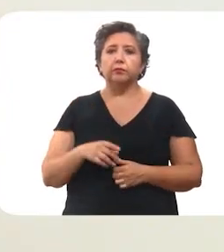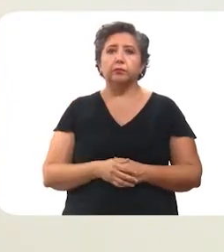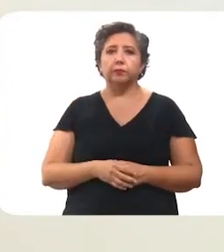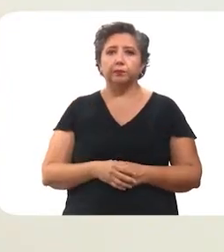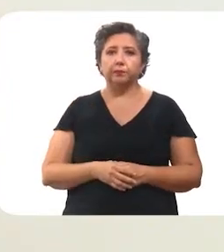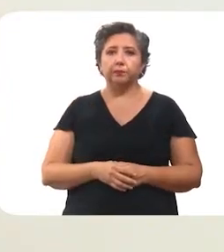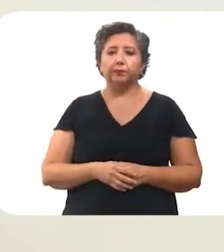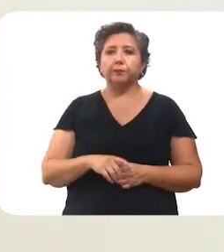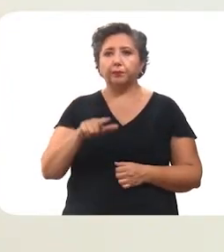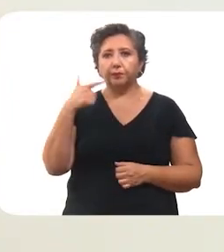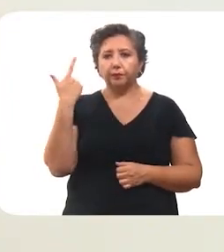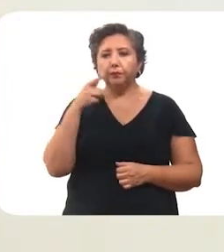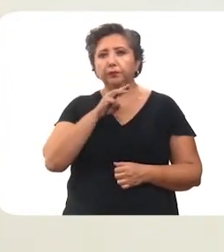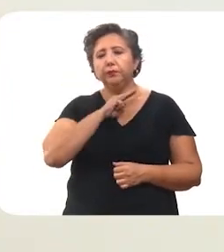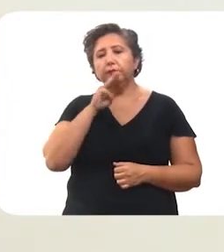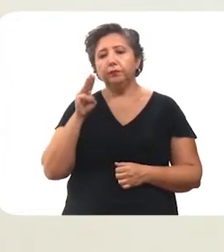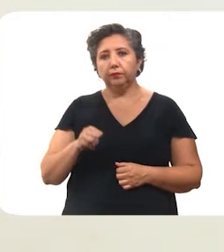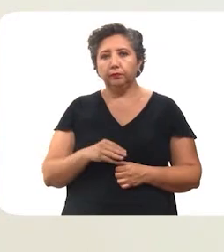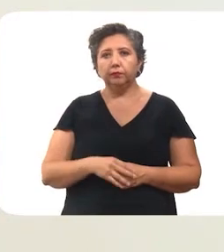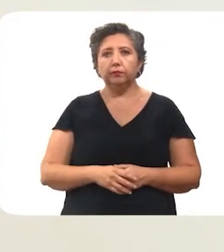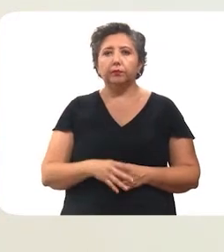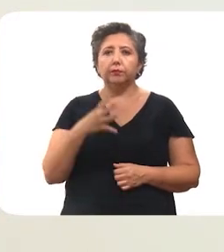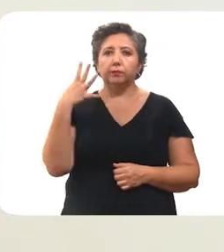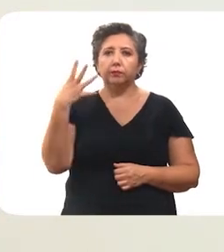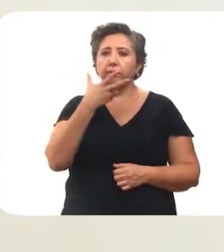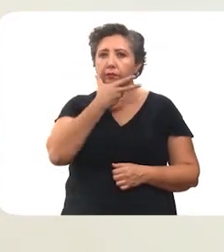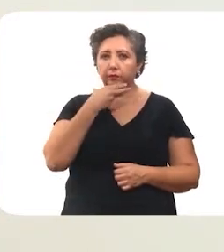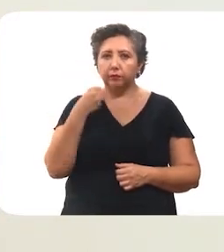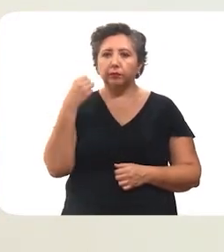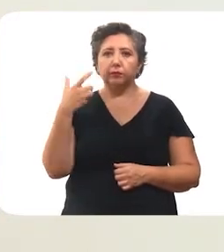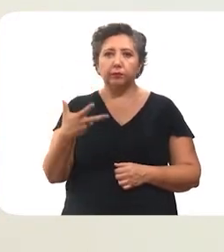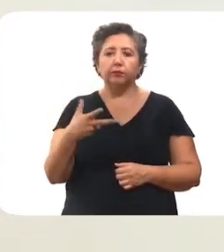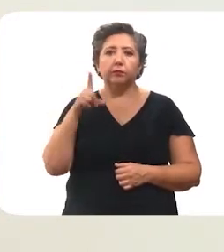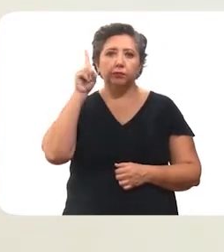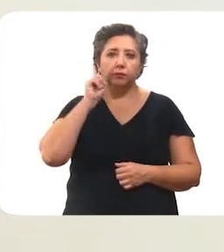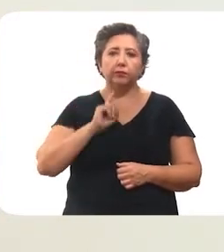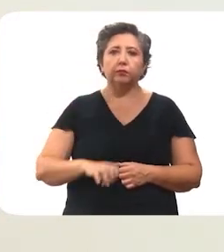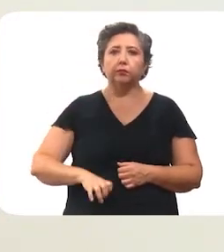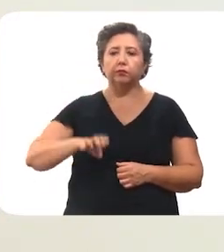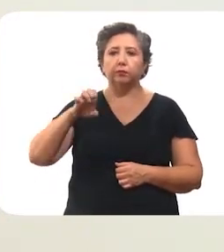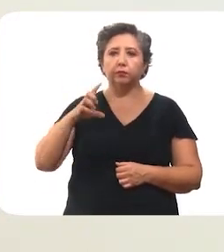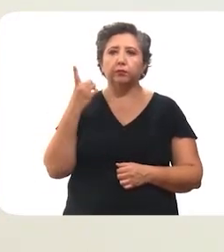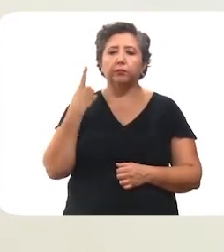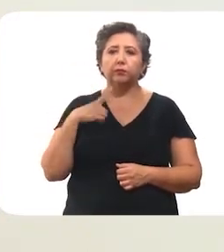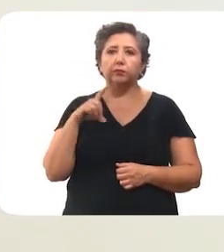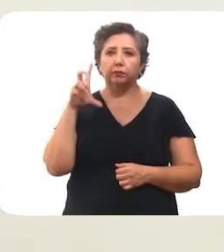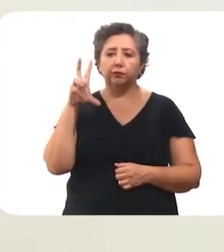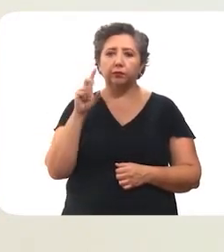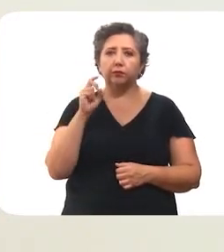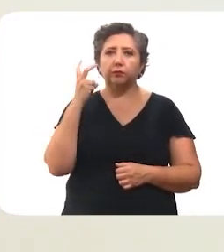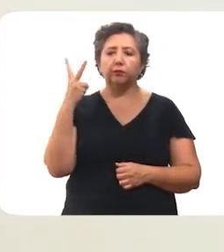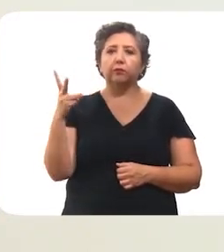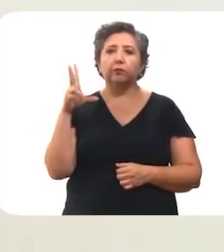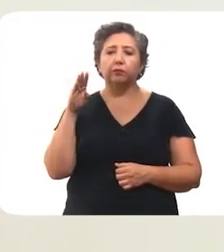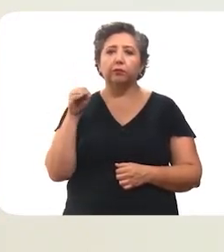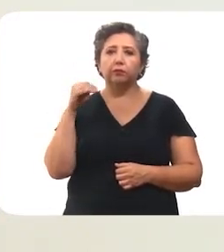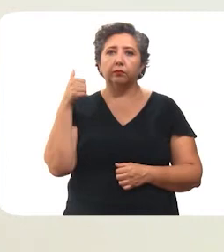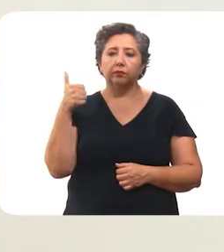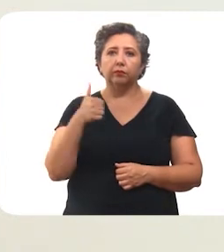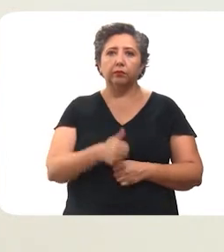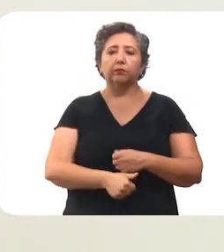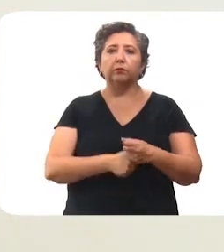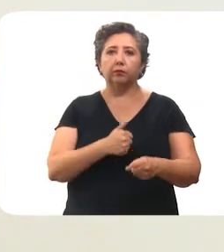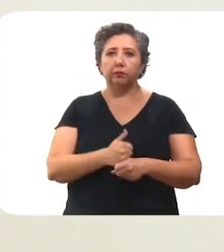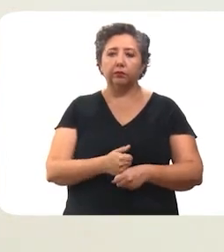informamos de 12 fallecimientos. Son 4 hombres y 8 mujeres, de un rango de edad de 32 a 96